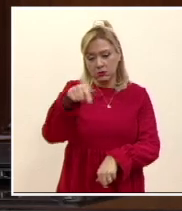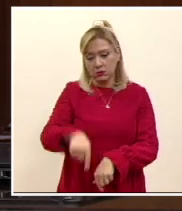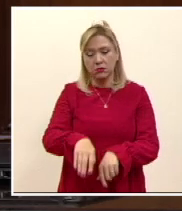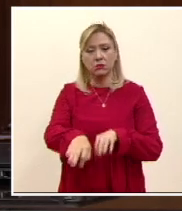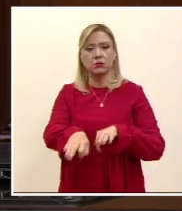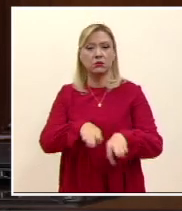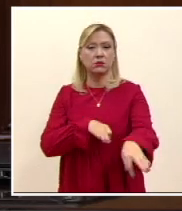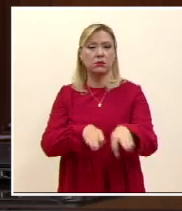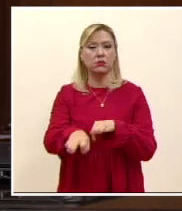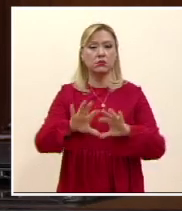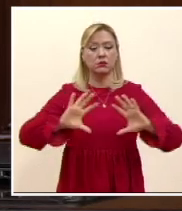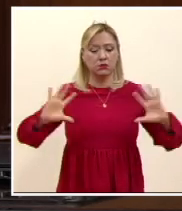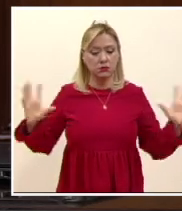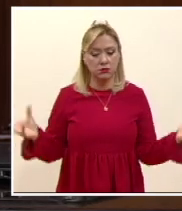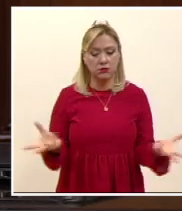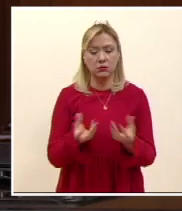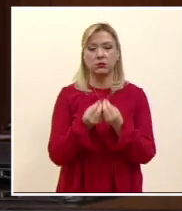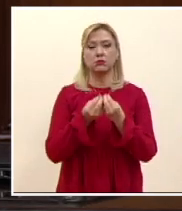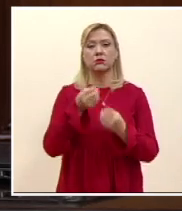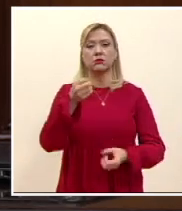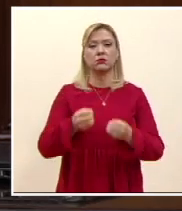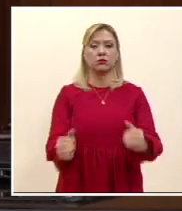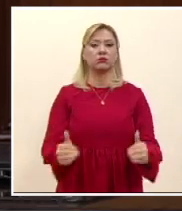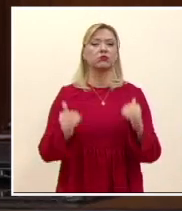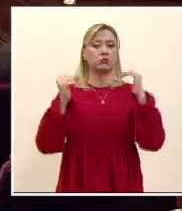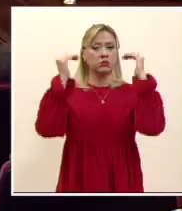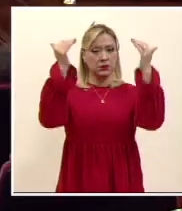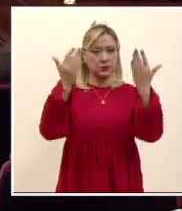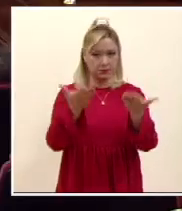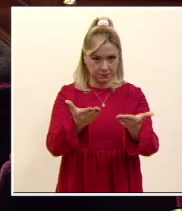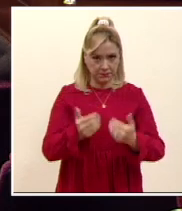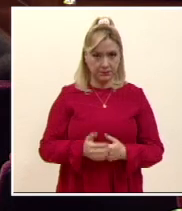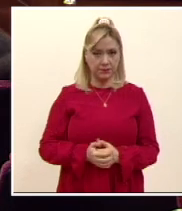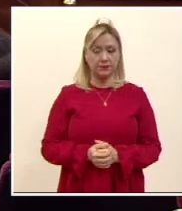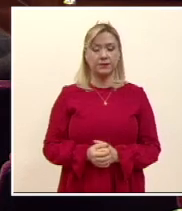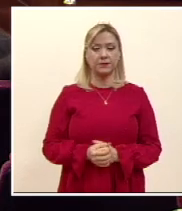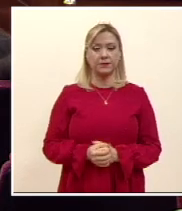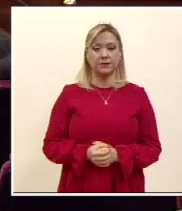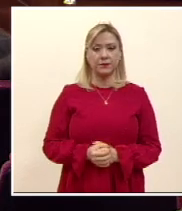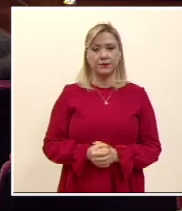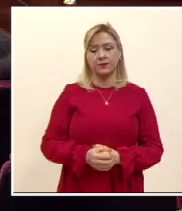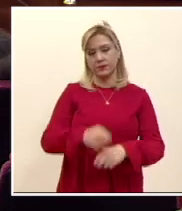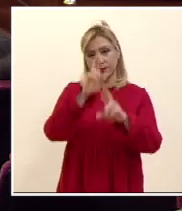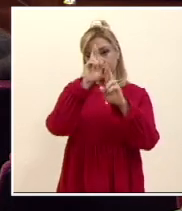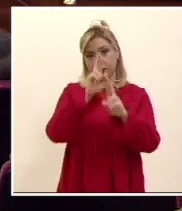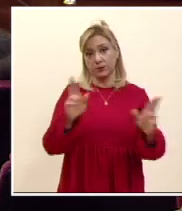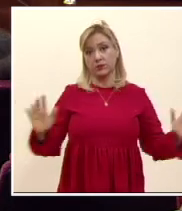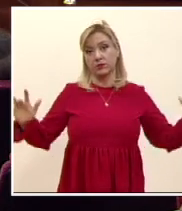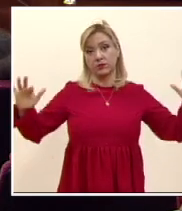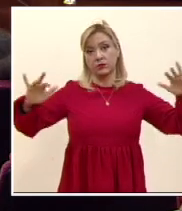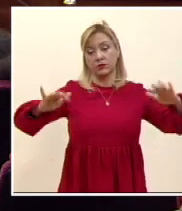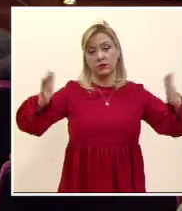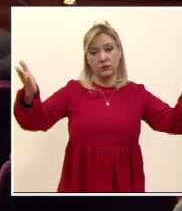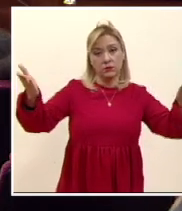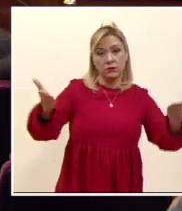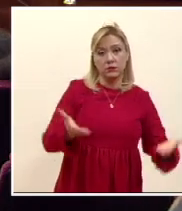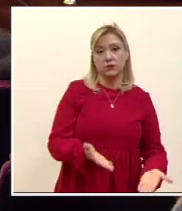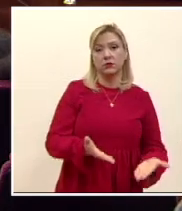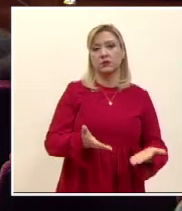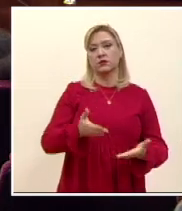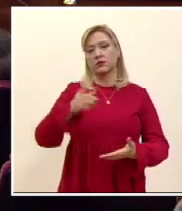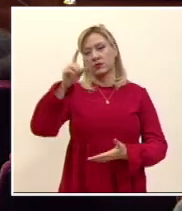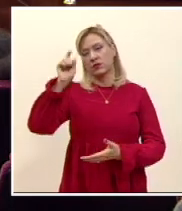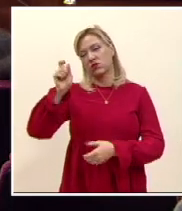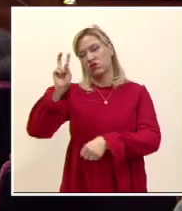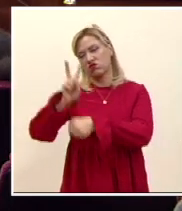como integrante de este Tribunal Constitucional. En sesión solemne conjunta de plenos de la Corte, del Consejo de la